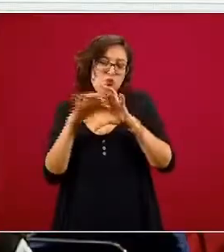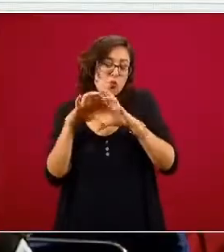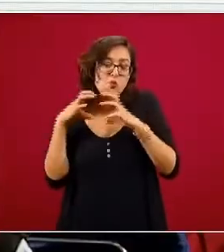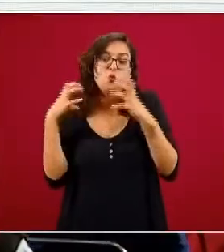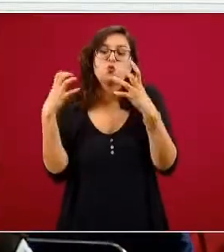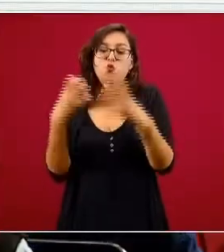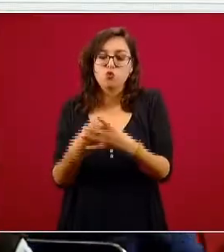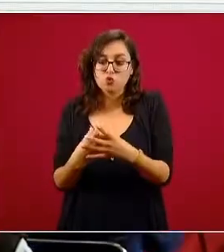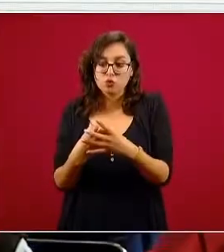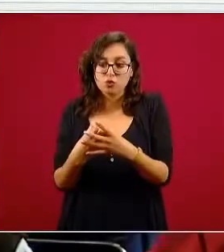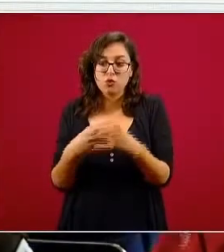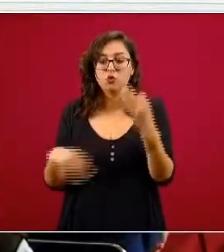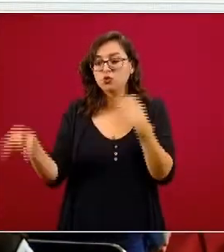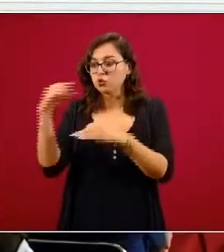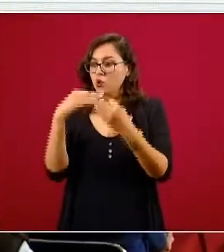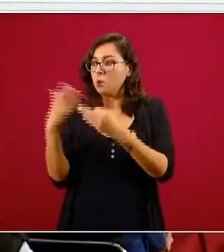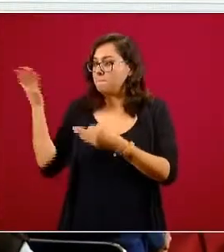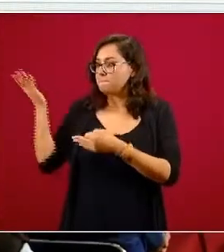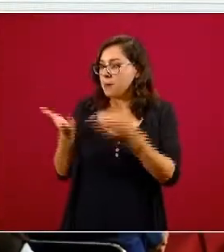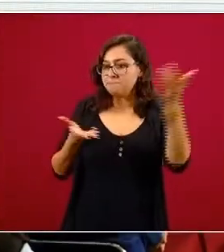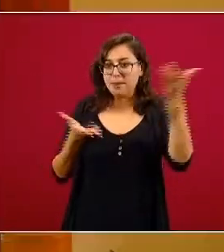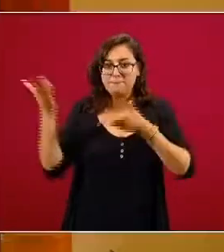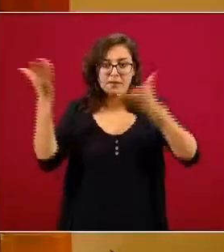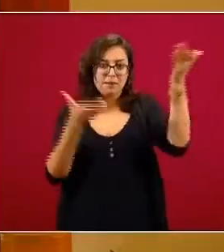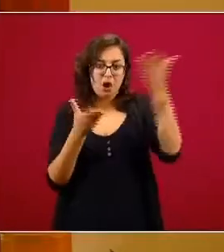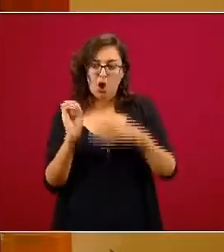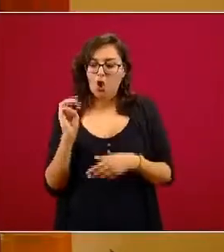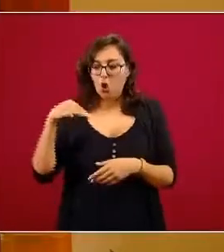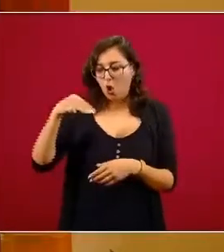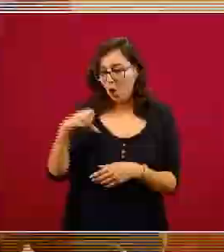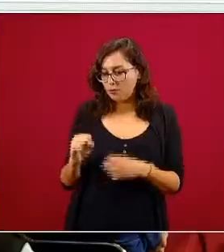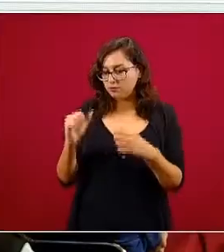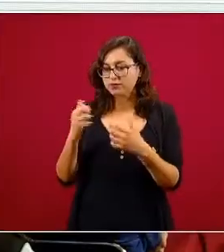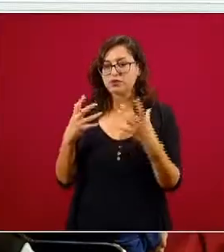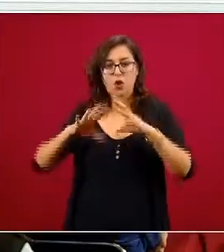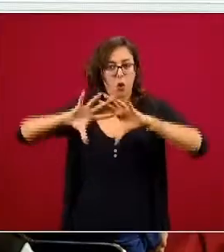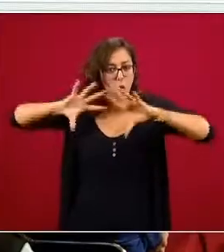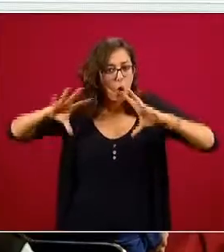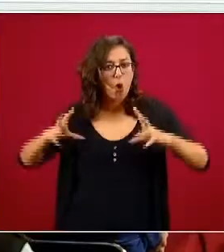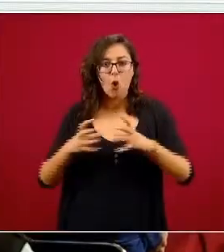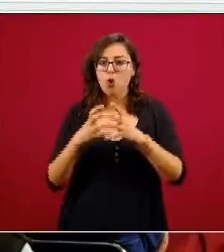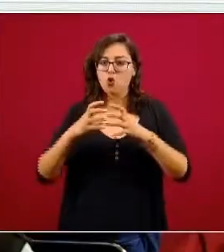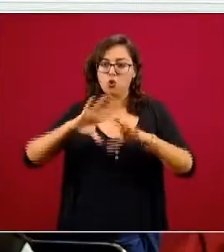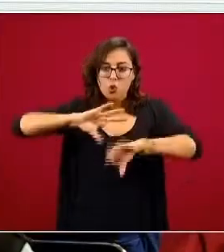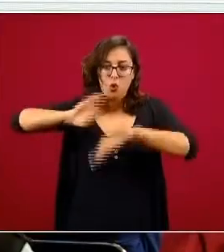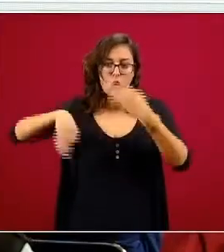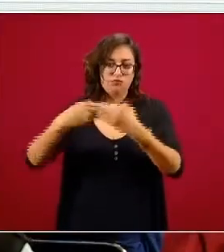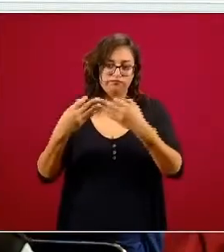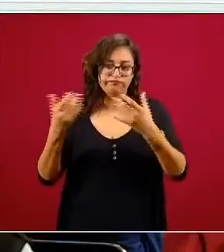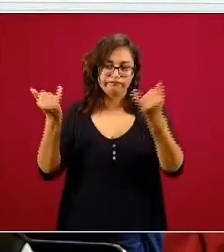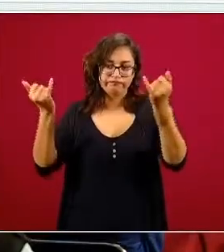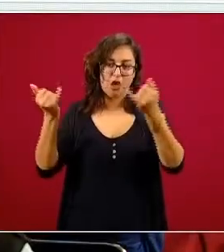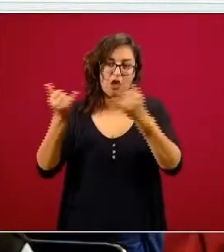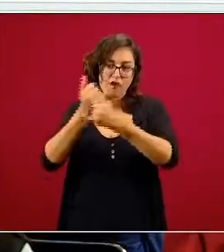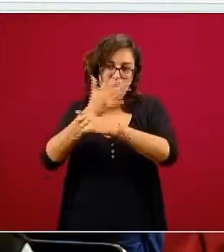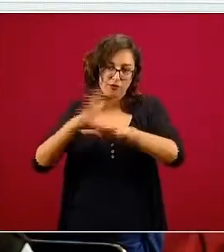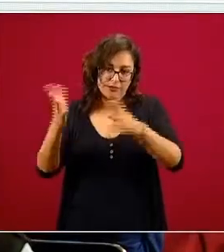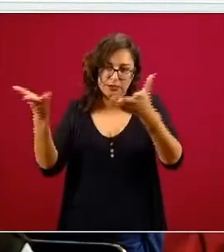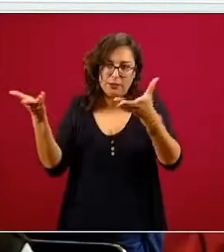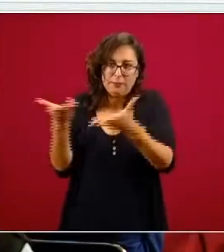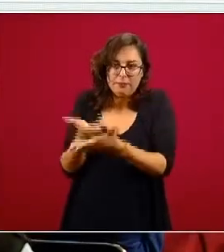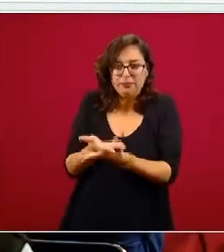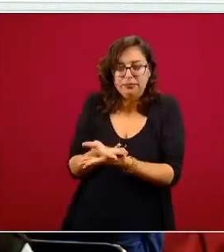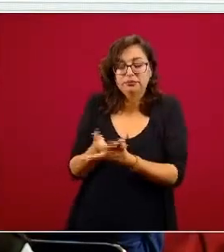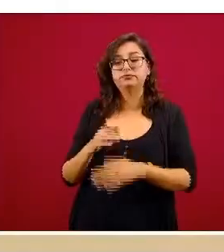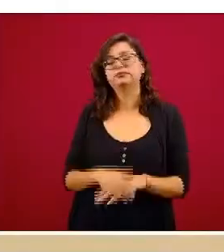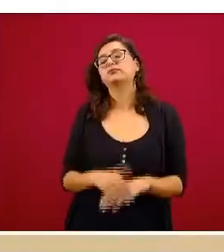que finalmente concentran la información en la Organización Mundial de la Salud. En este mapa, tomado precisamente de la Organización Mundial de la Salud,